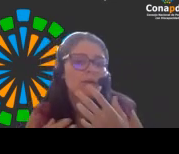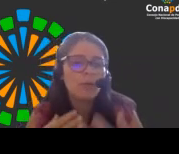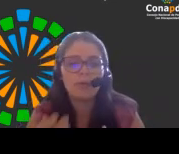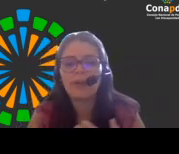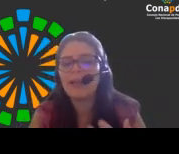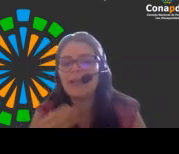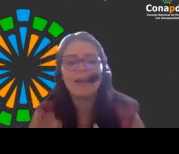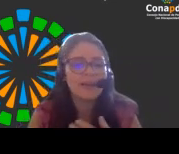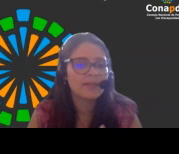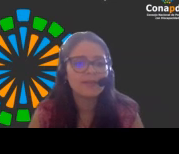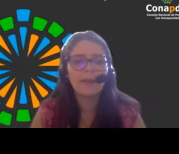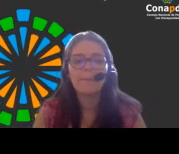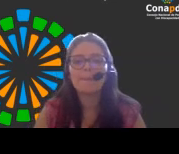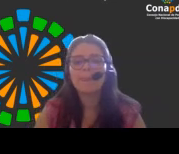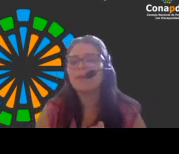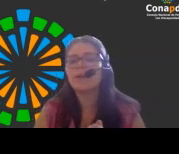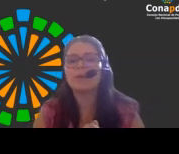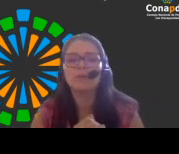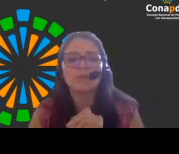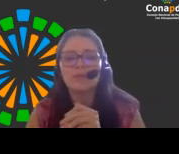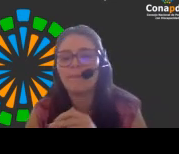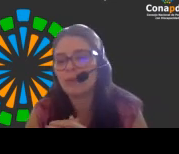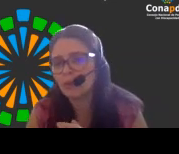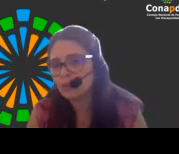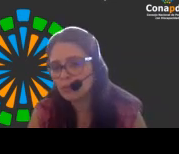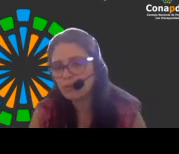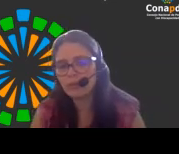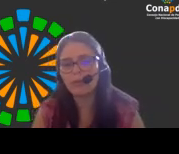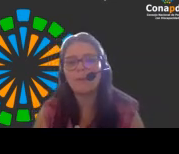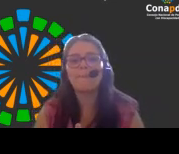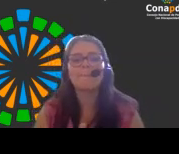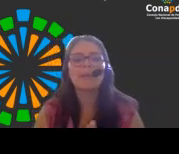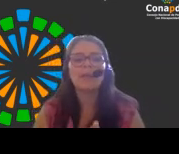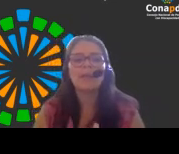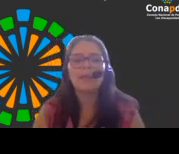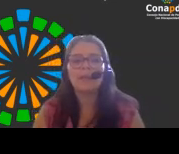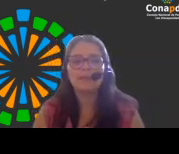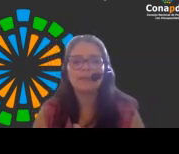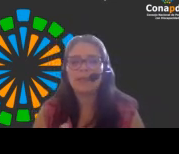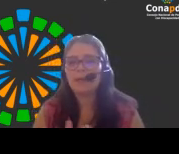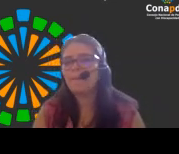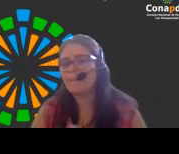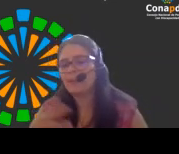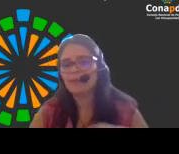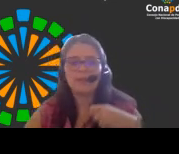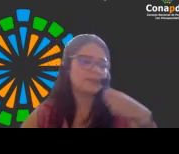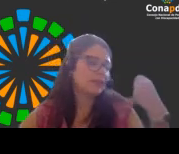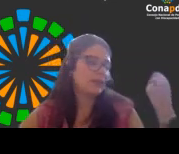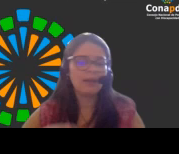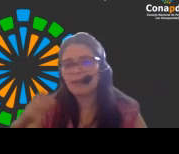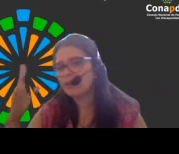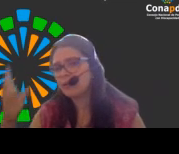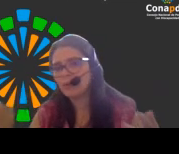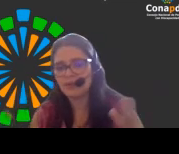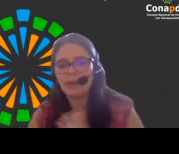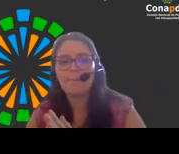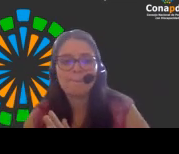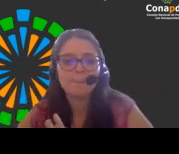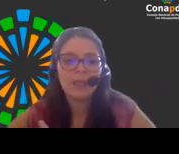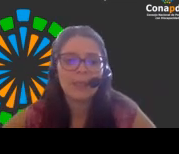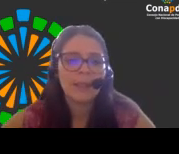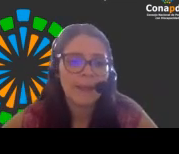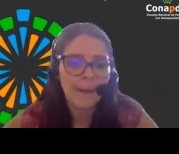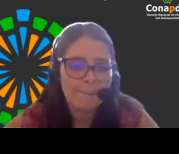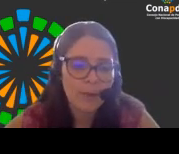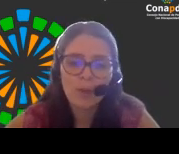algún vínculo una alianza trabajar juntos un producto este compartir las tarjetas lo que